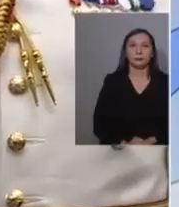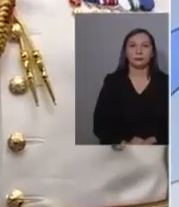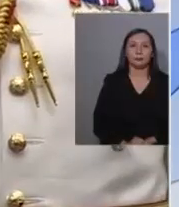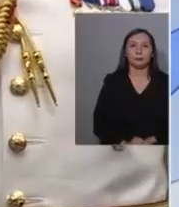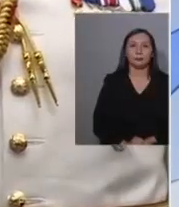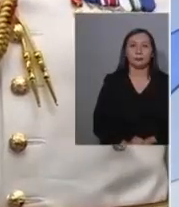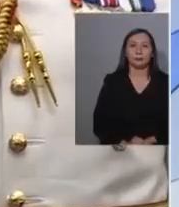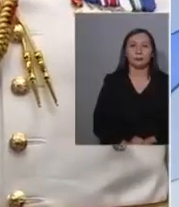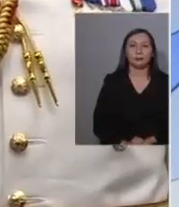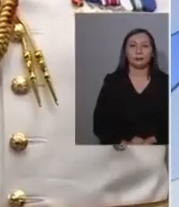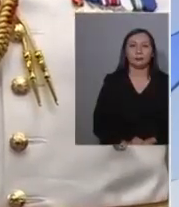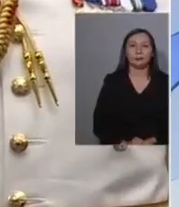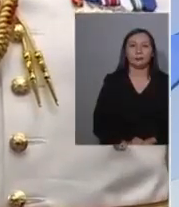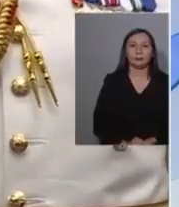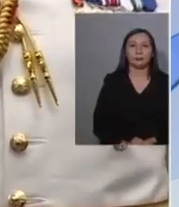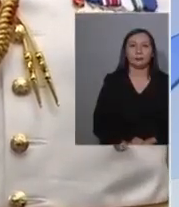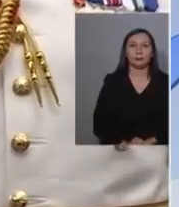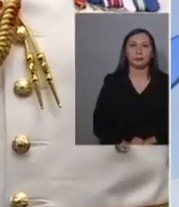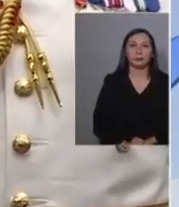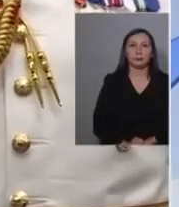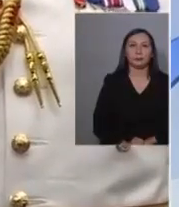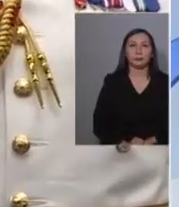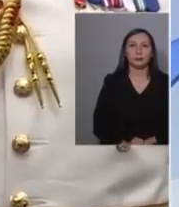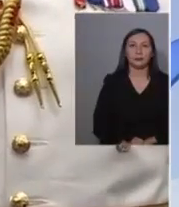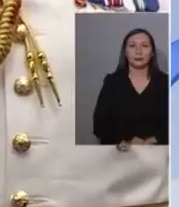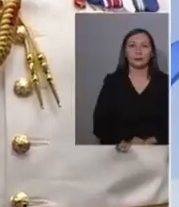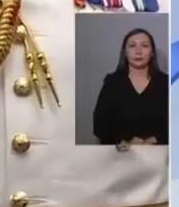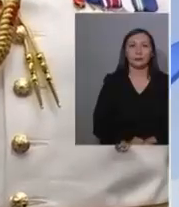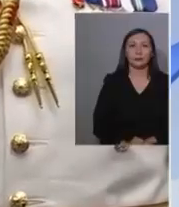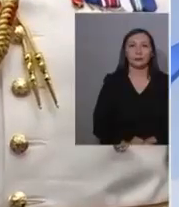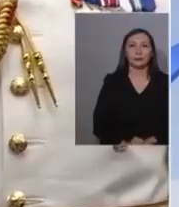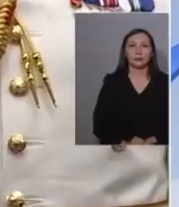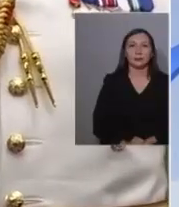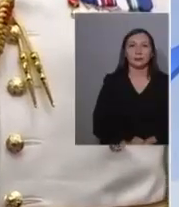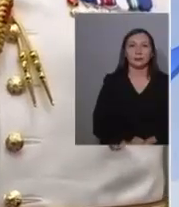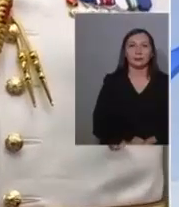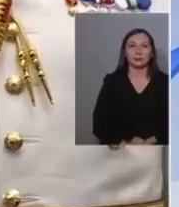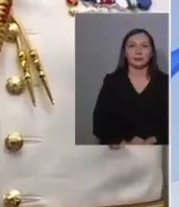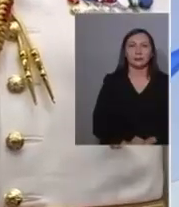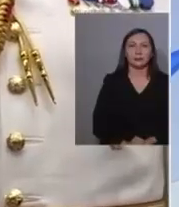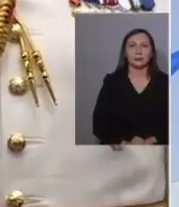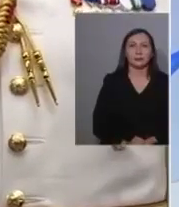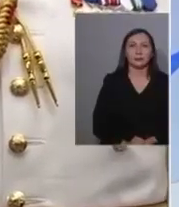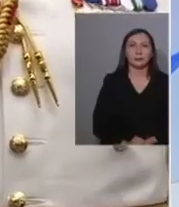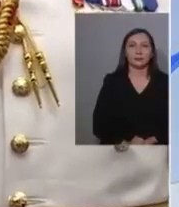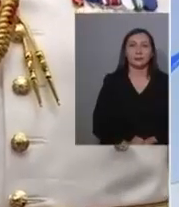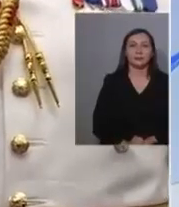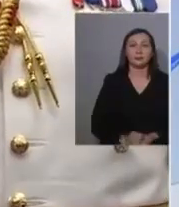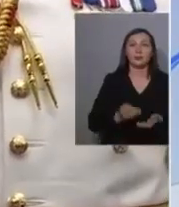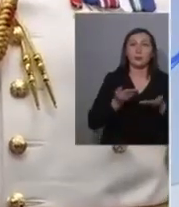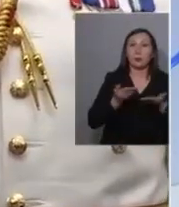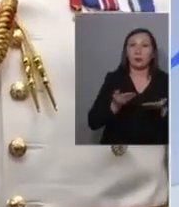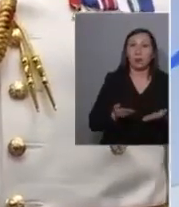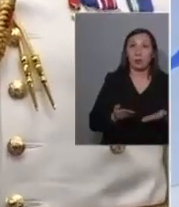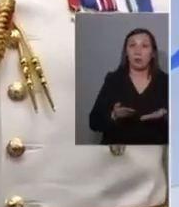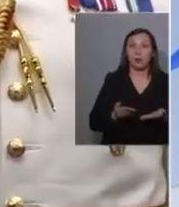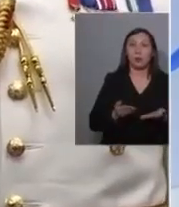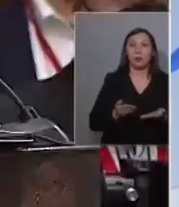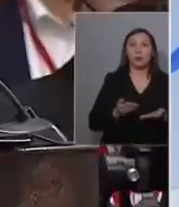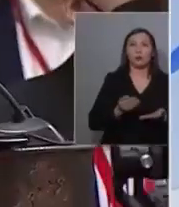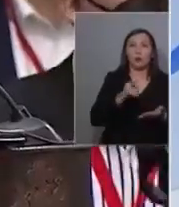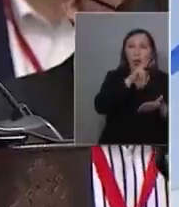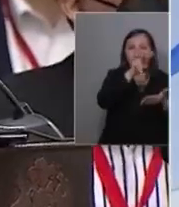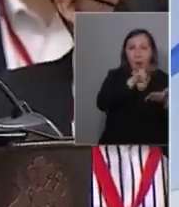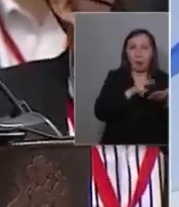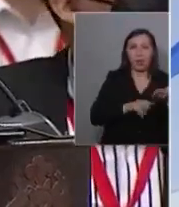al Ministerio del Interior y la presidencia del Colegio Médico. A continuación, daré